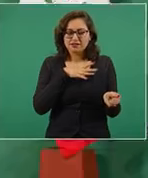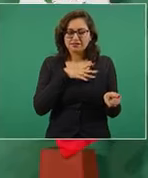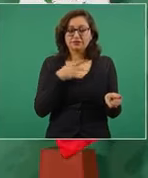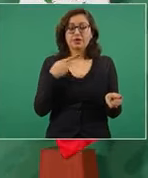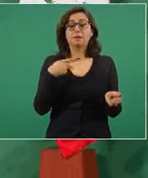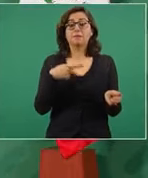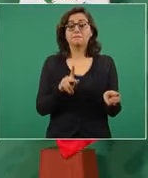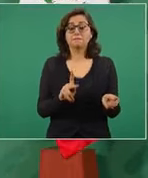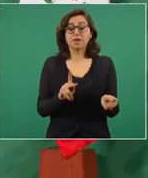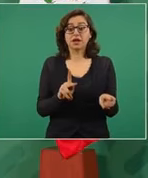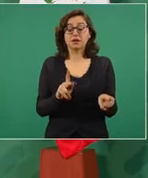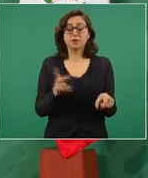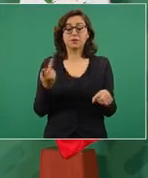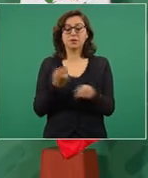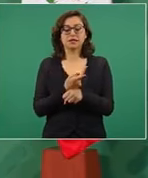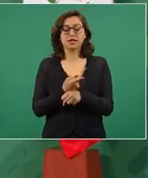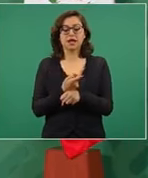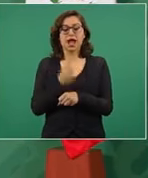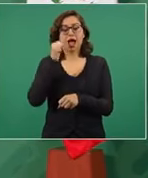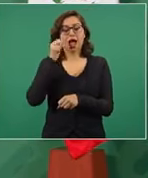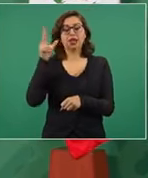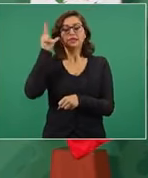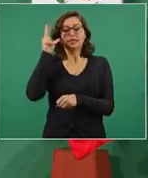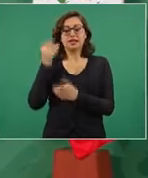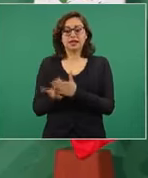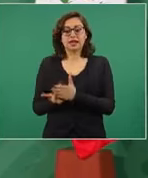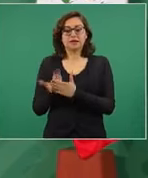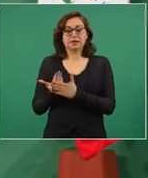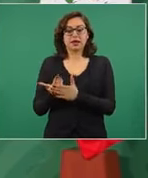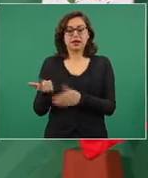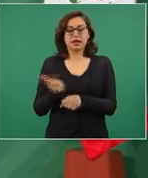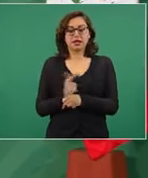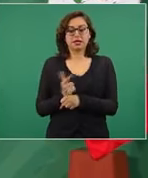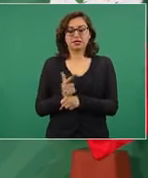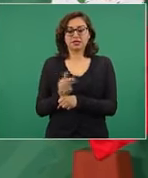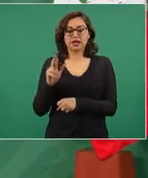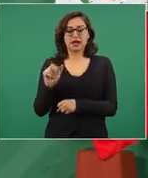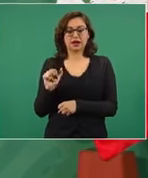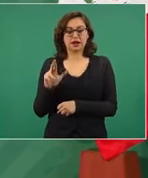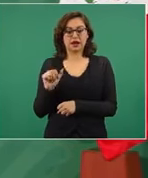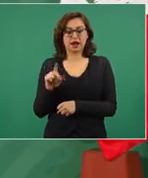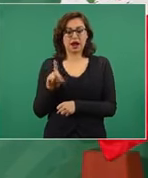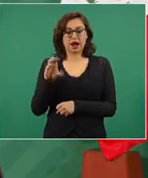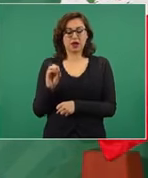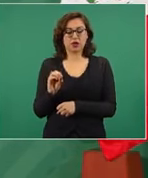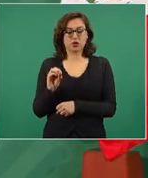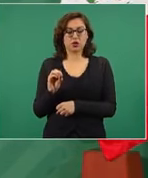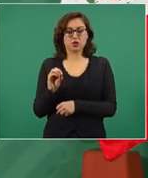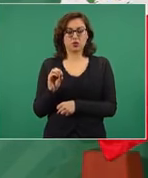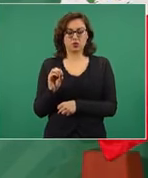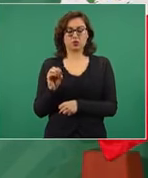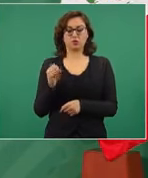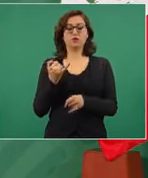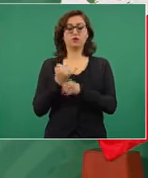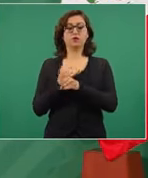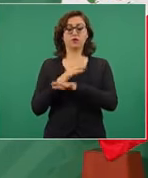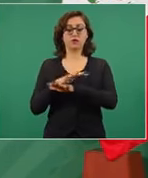presentó el informe el licenciado Ricardo Mejía, pero antes de